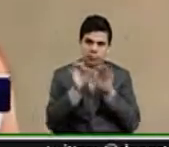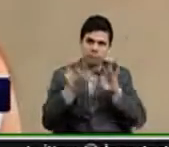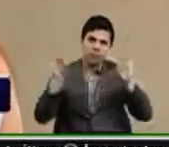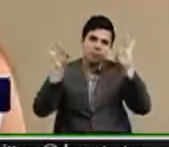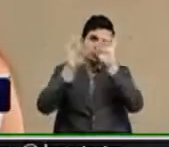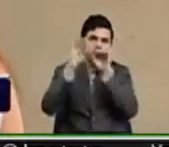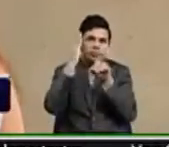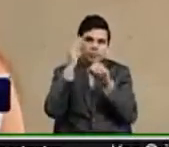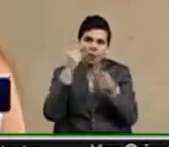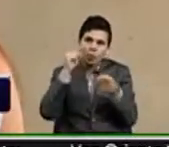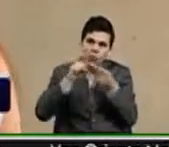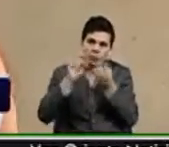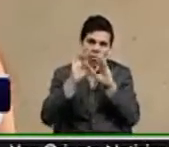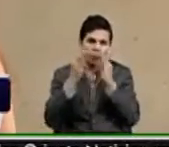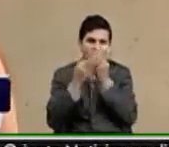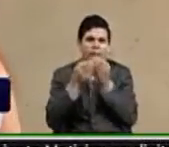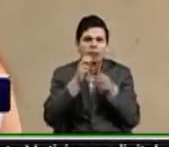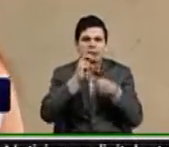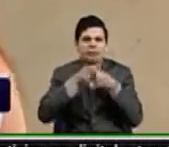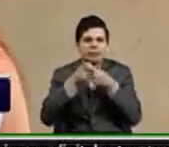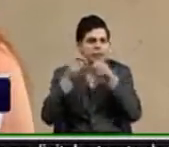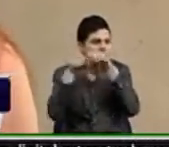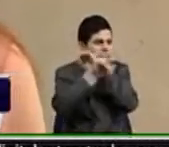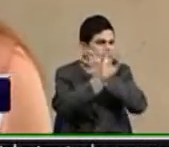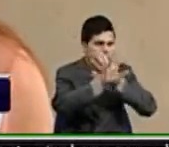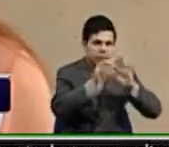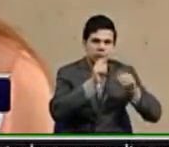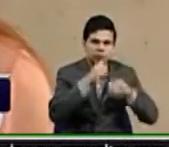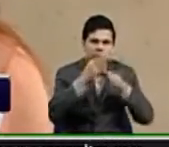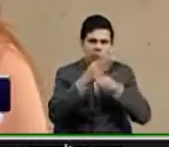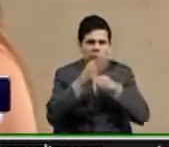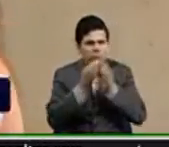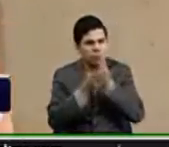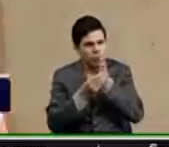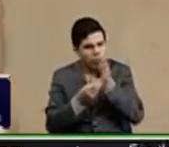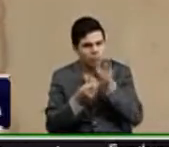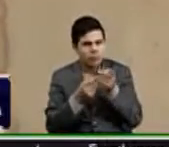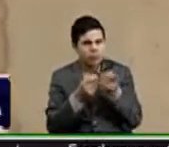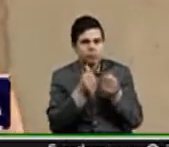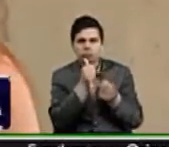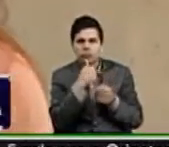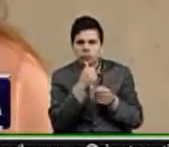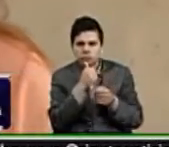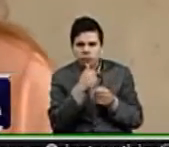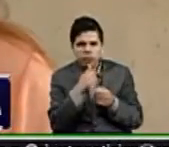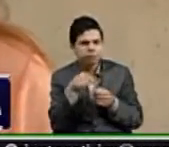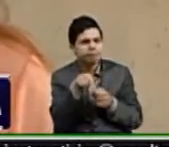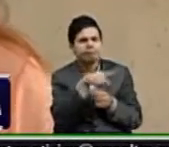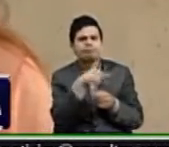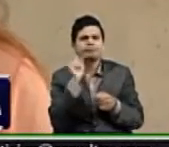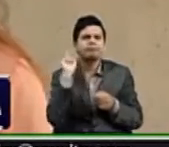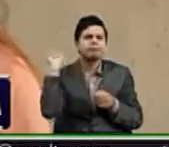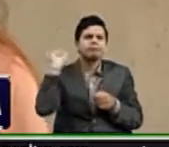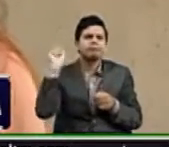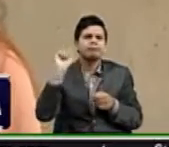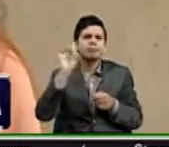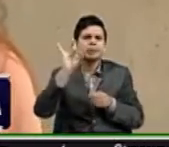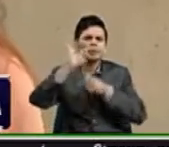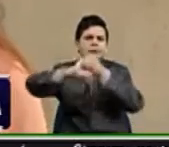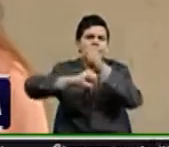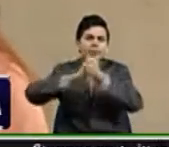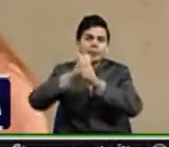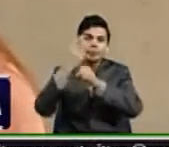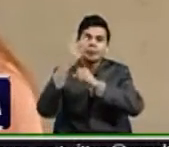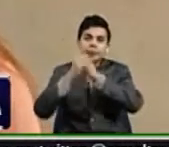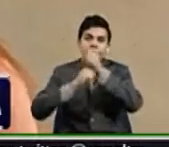es dirigido a familias en situación de desplazamiento y sobre todo esas familias víctimas que llevan prácticamente 15, 20 años